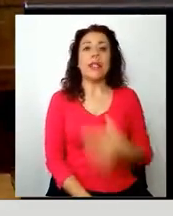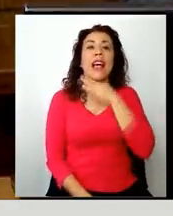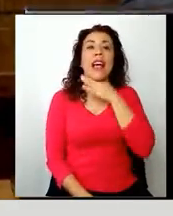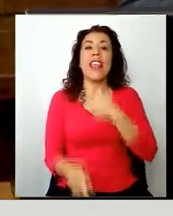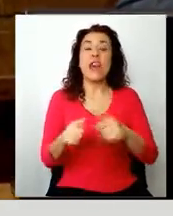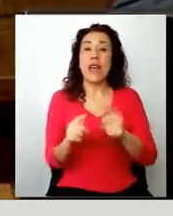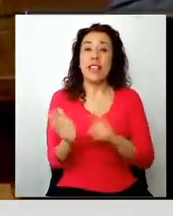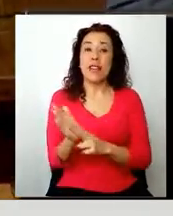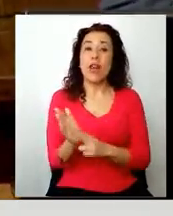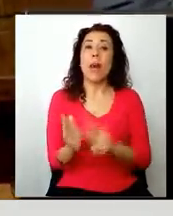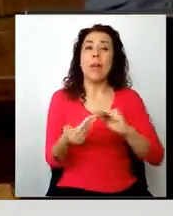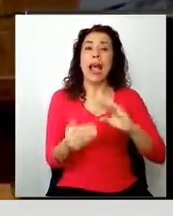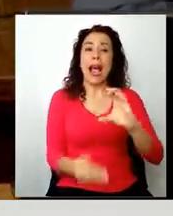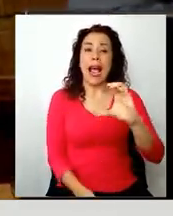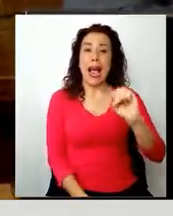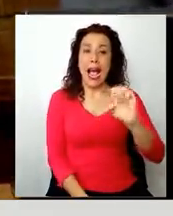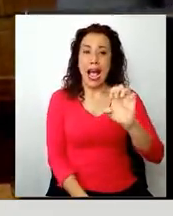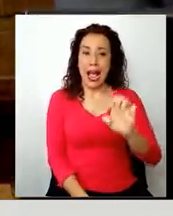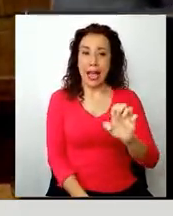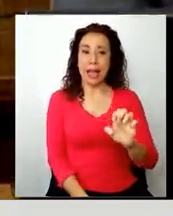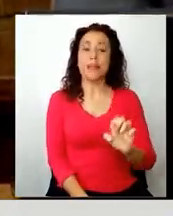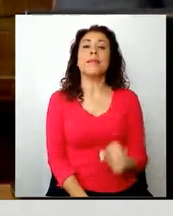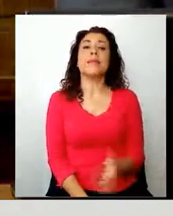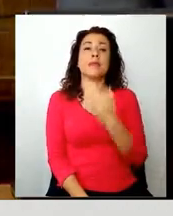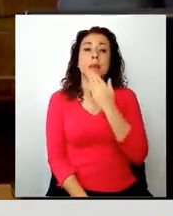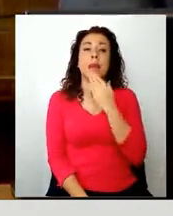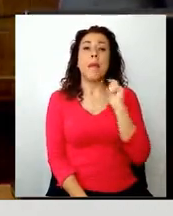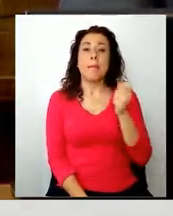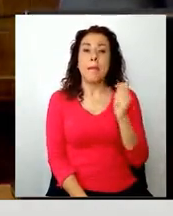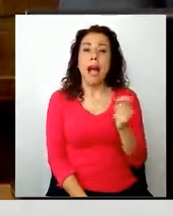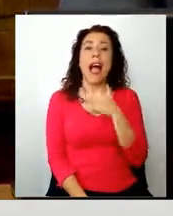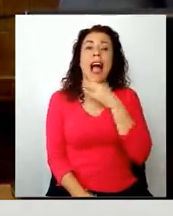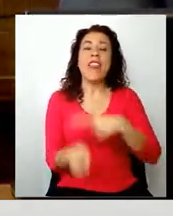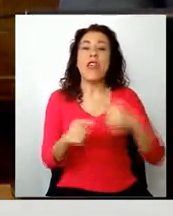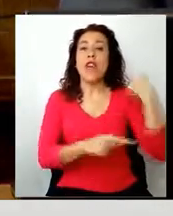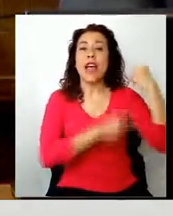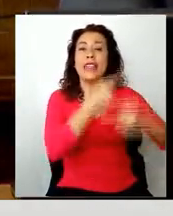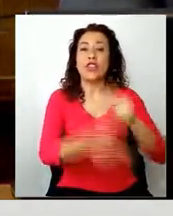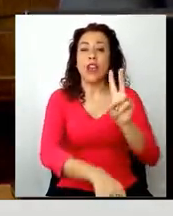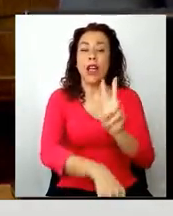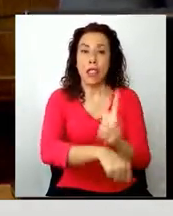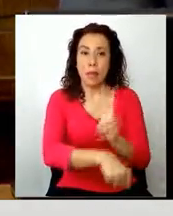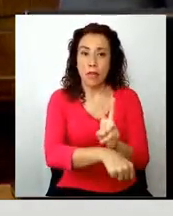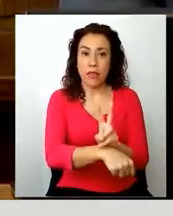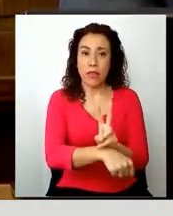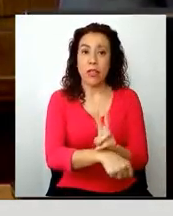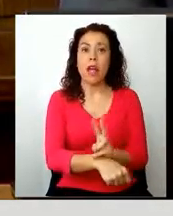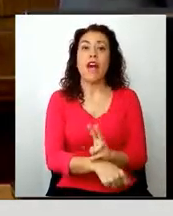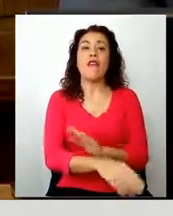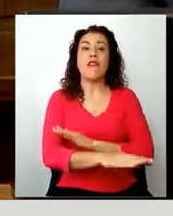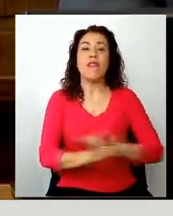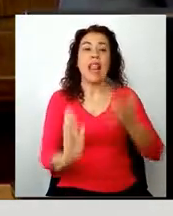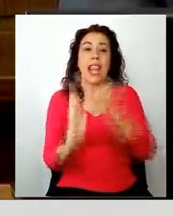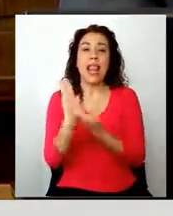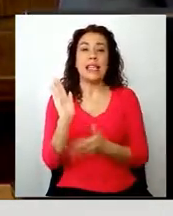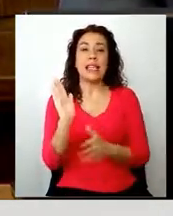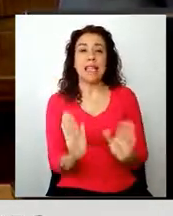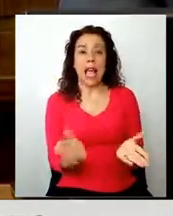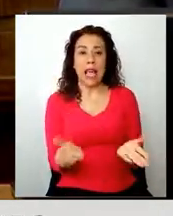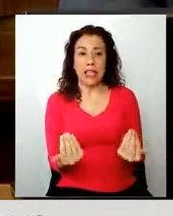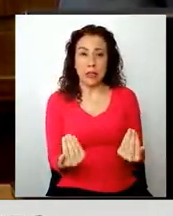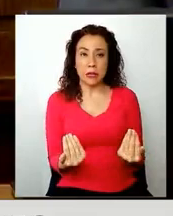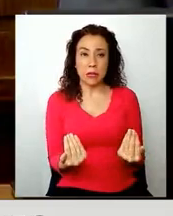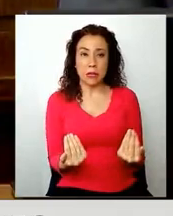a condonar el cae la tributaria va a pagar la deuda histórica de los de los profesores va a terminar con las listas de espera va